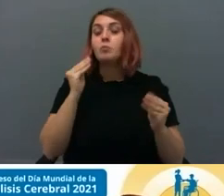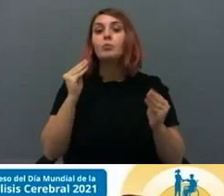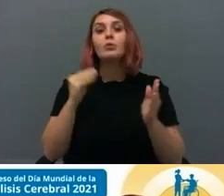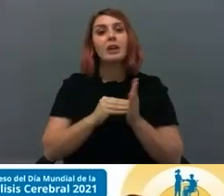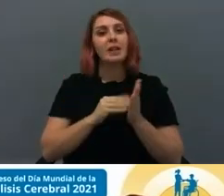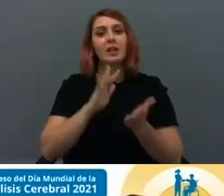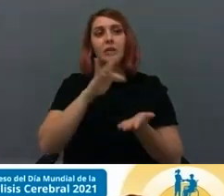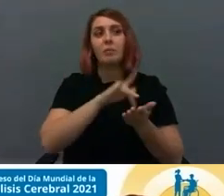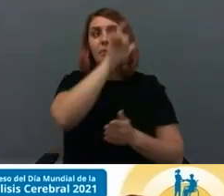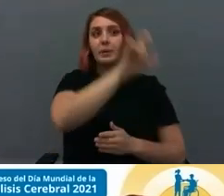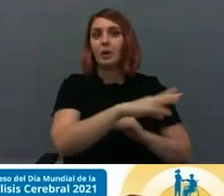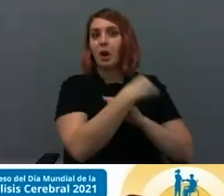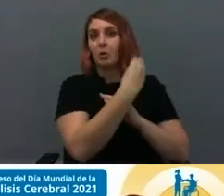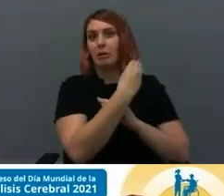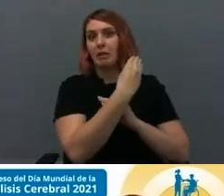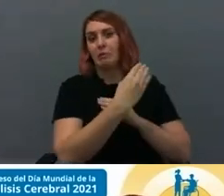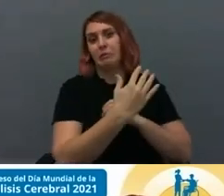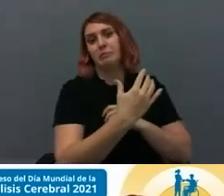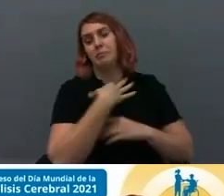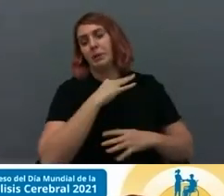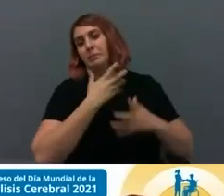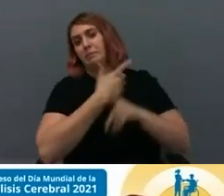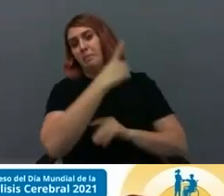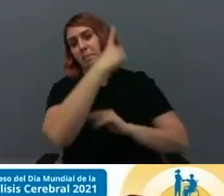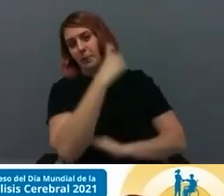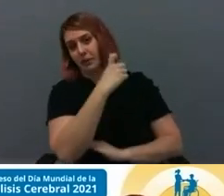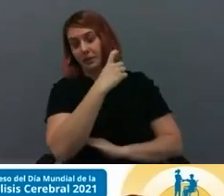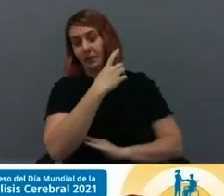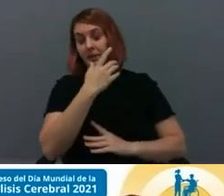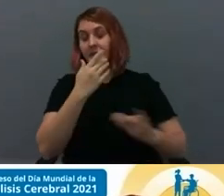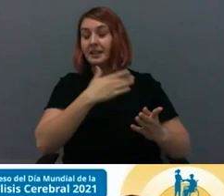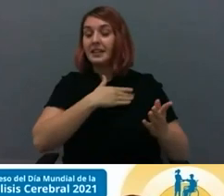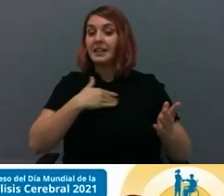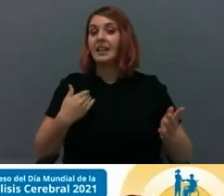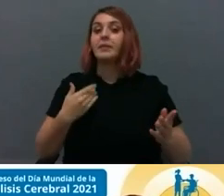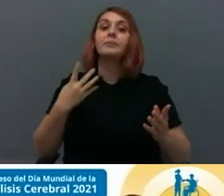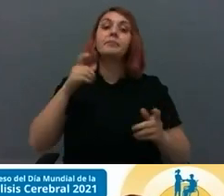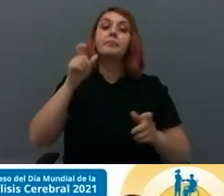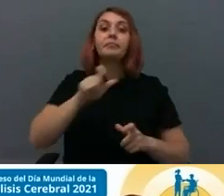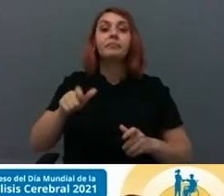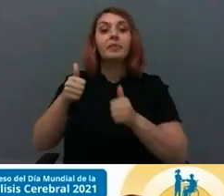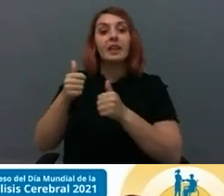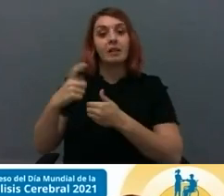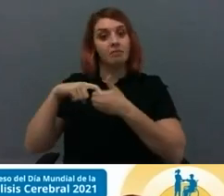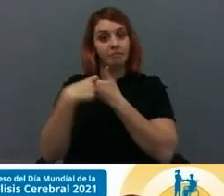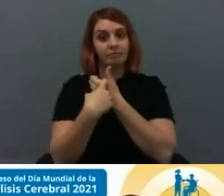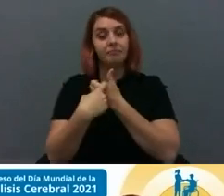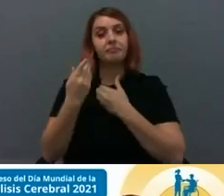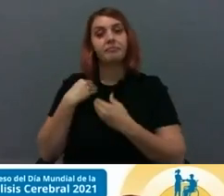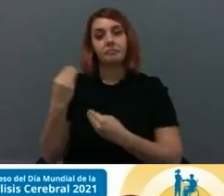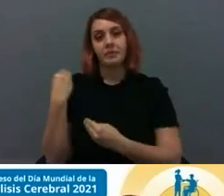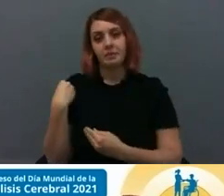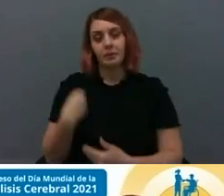por quien cuida, ¿no? Entonces también me gustaría lanzaros este tema que lo ha formulado una de las asistentes en este